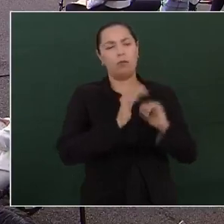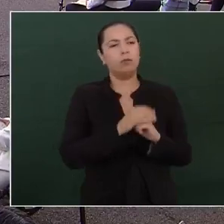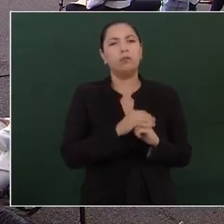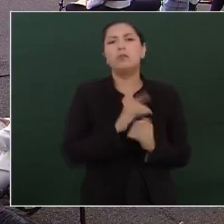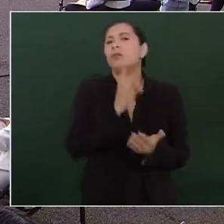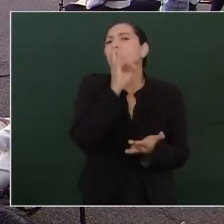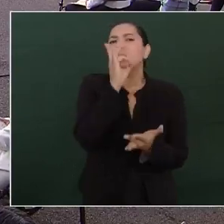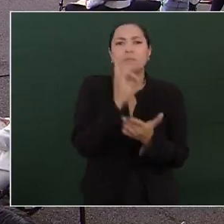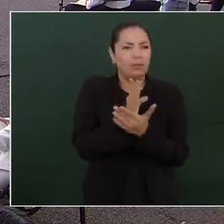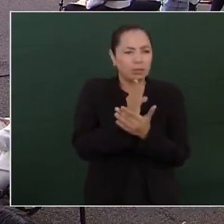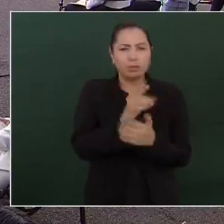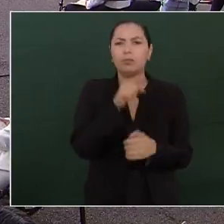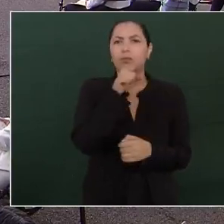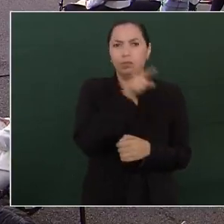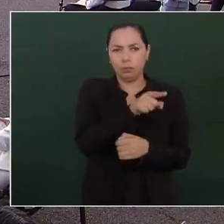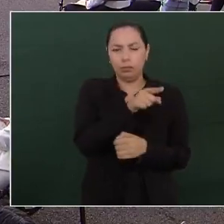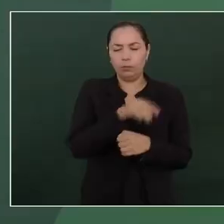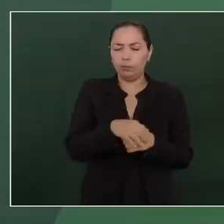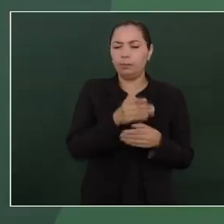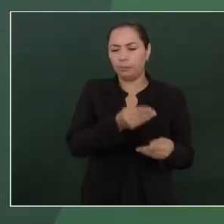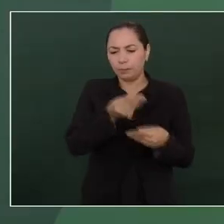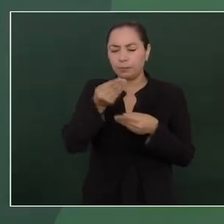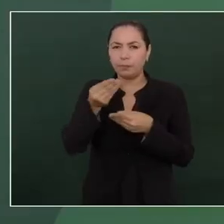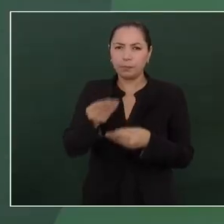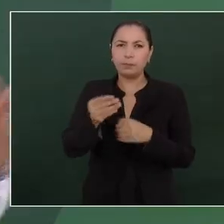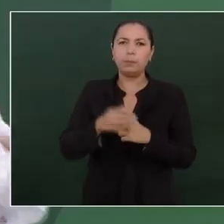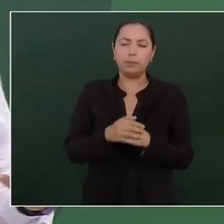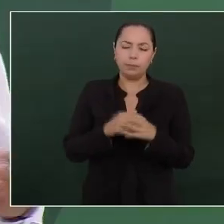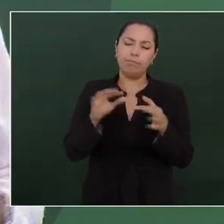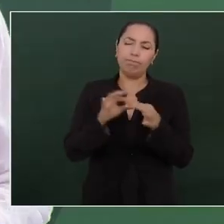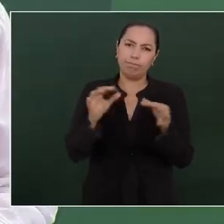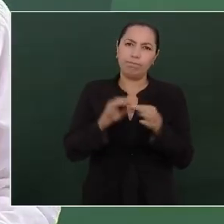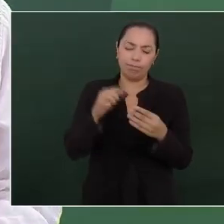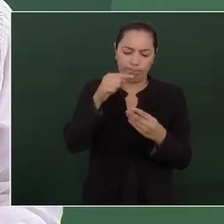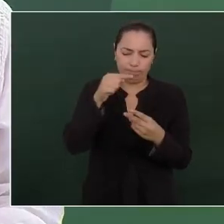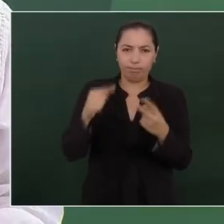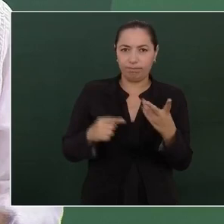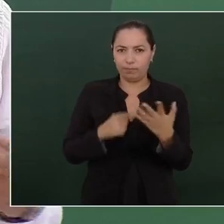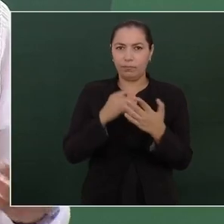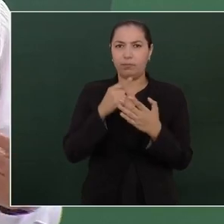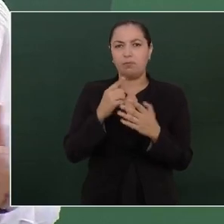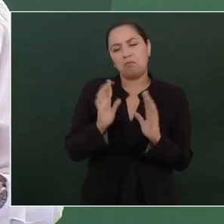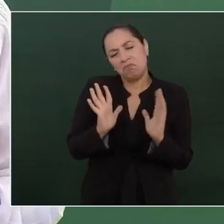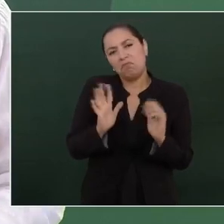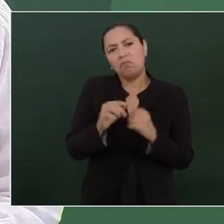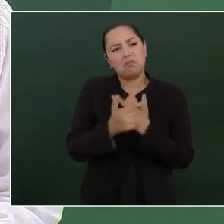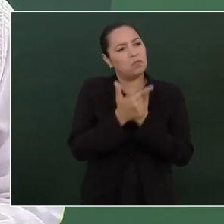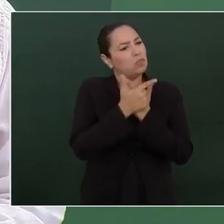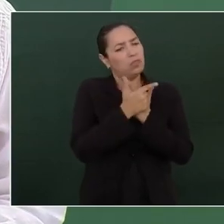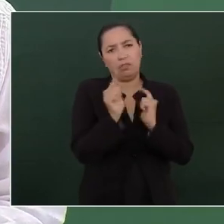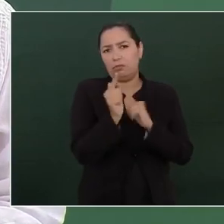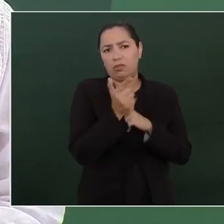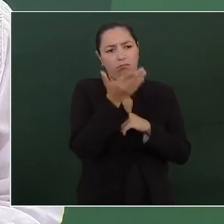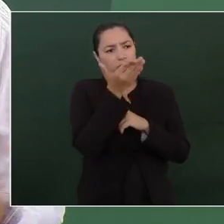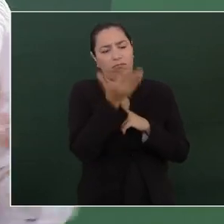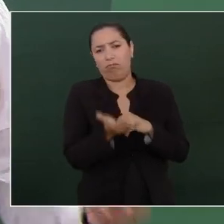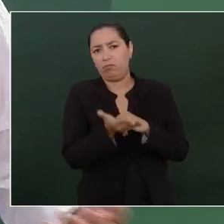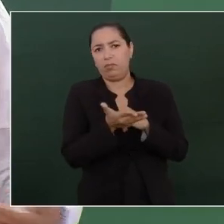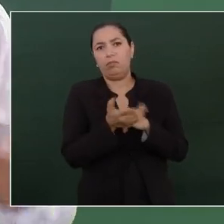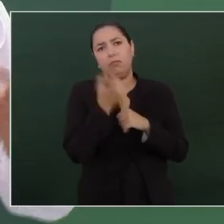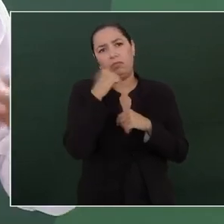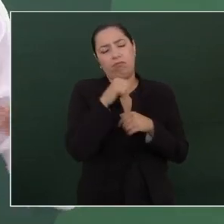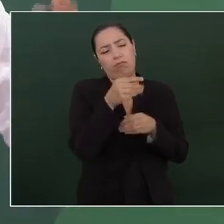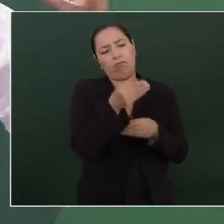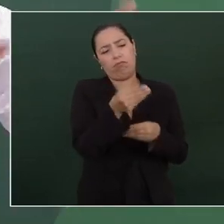Él tiene su derecho, ¿sí?, a salvo, desde luego, es libre para